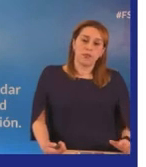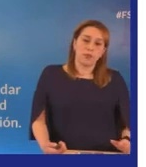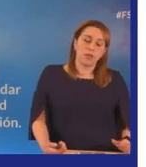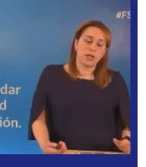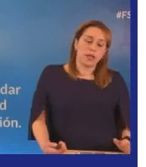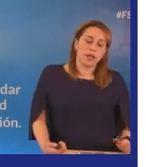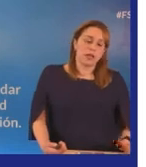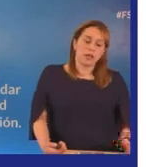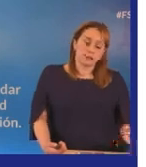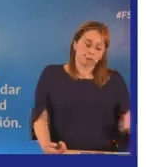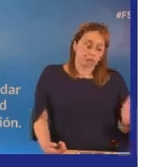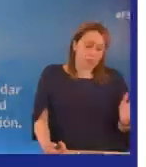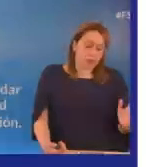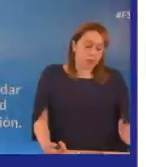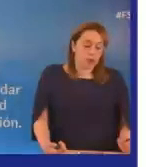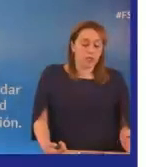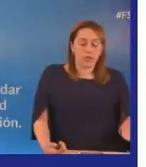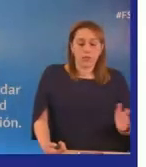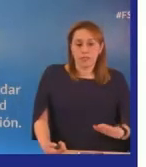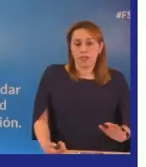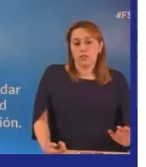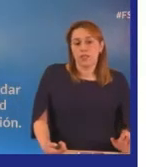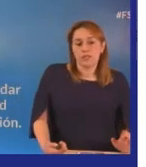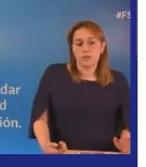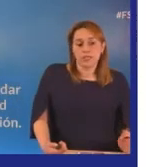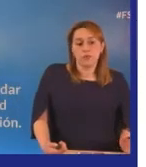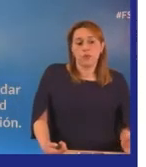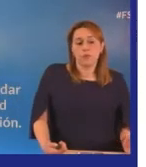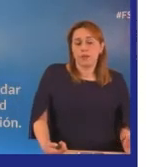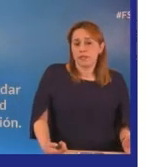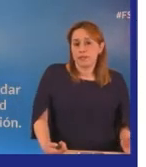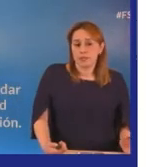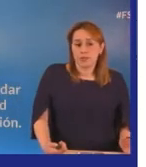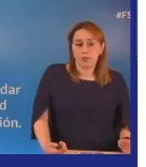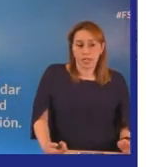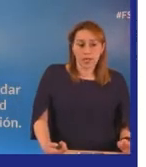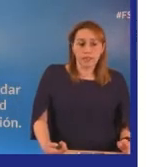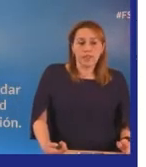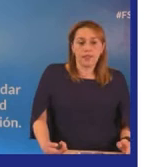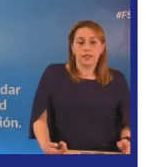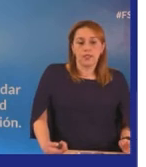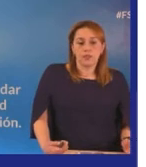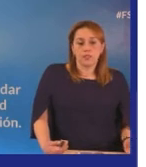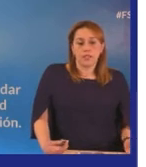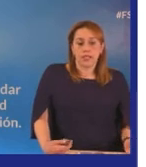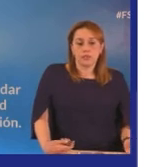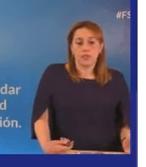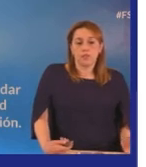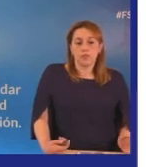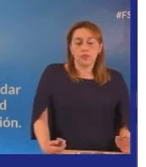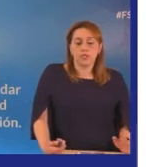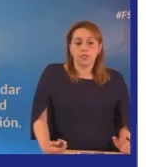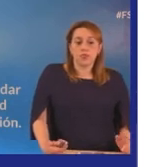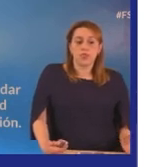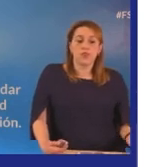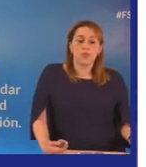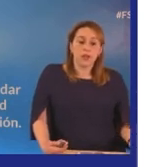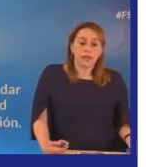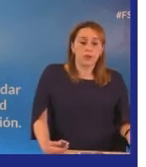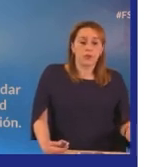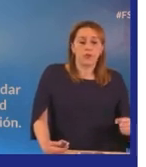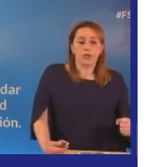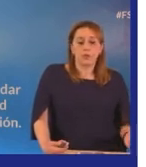sistema el sistema neurológico a desarrollarse empieza por la parte sensorial. Entonces acá usamos los sentidos